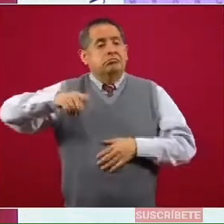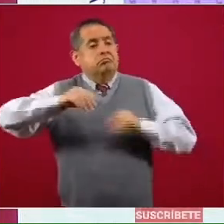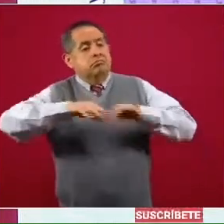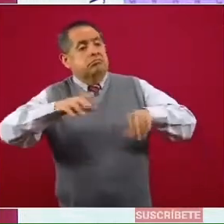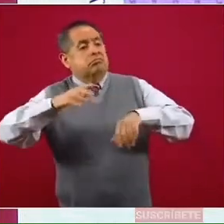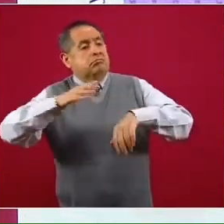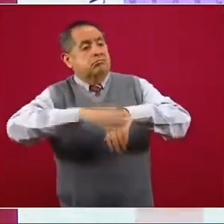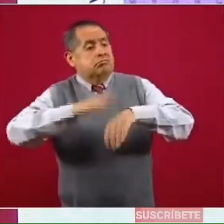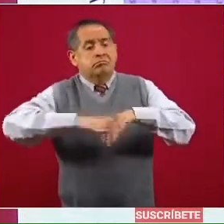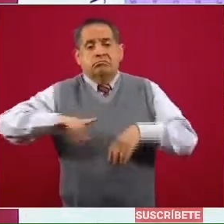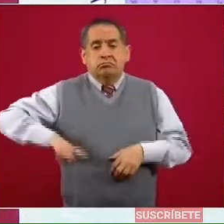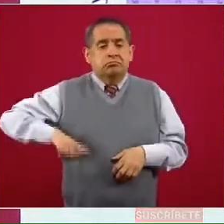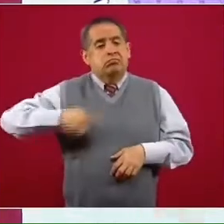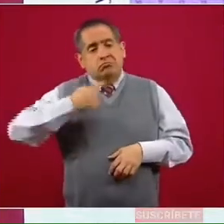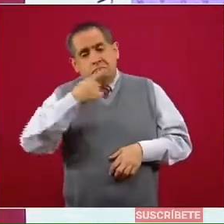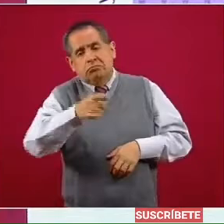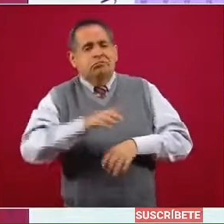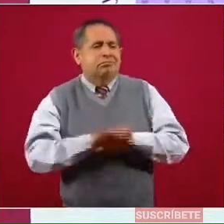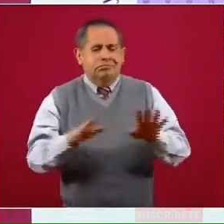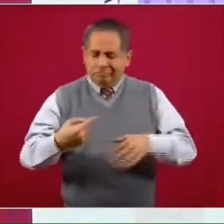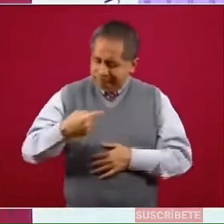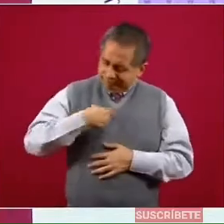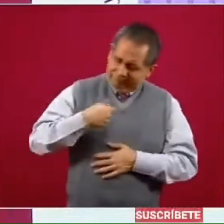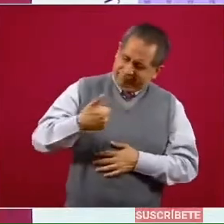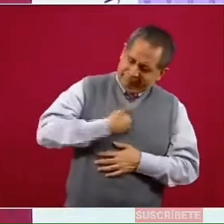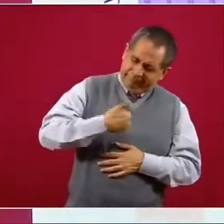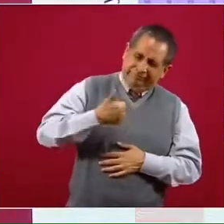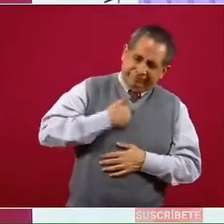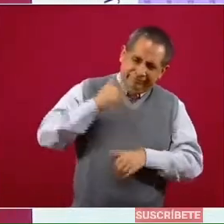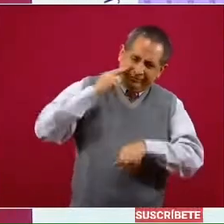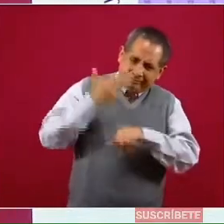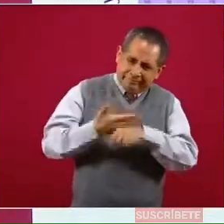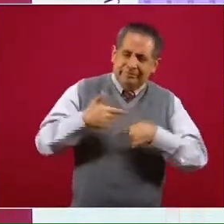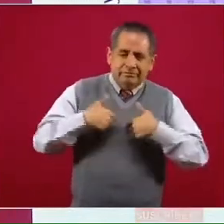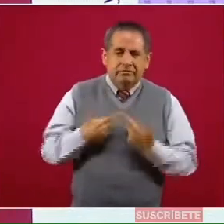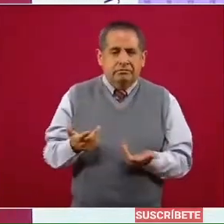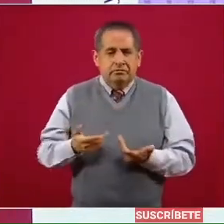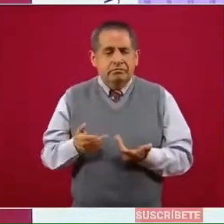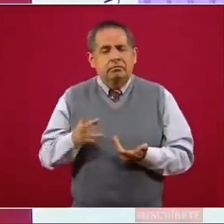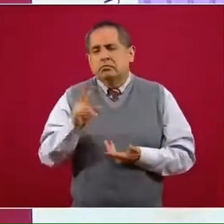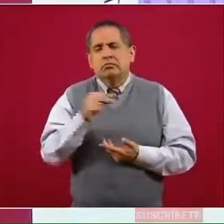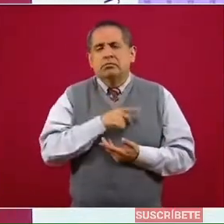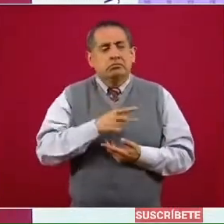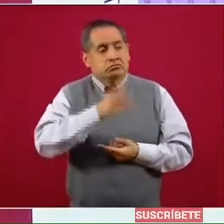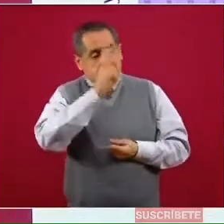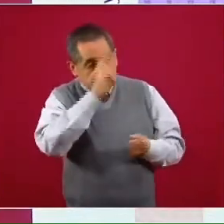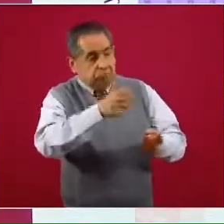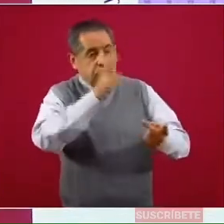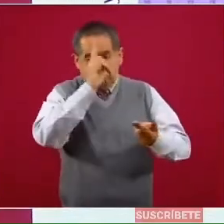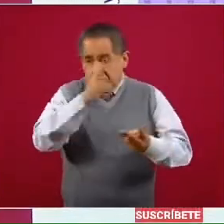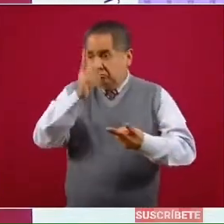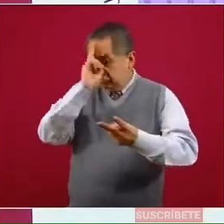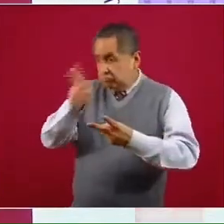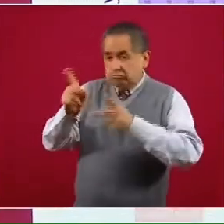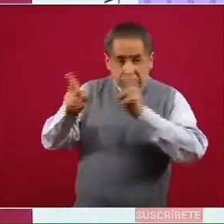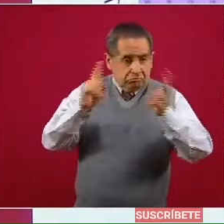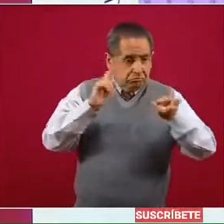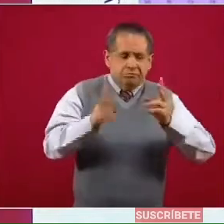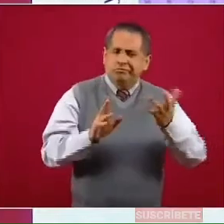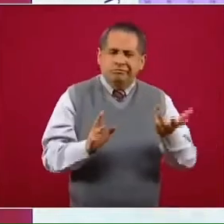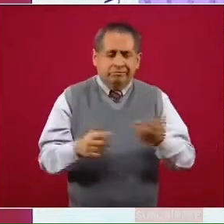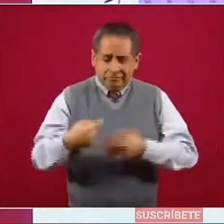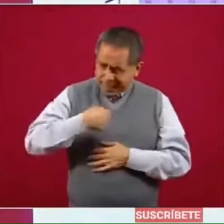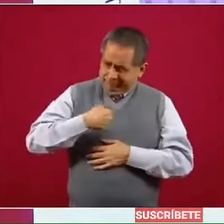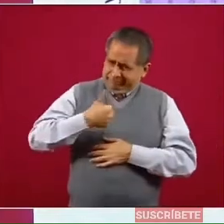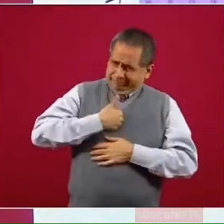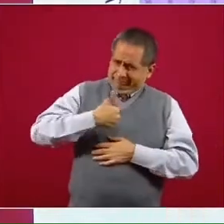que pudieran provenir del gobierno y no depende solamente de que haya prohibición de ocupar espacios públicos o